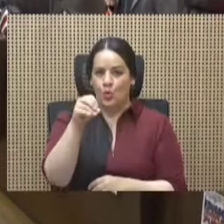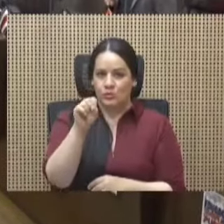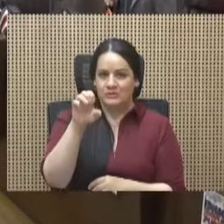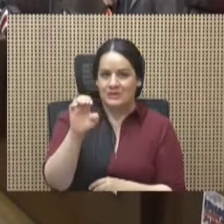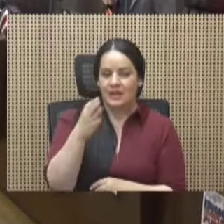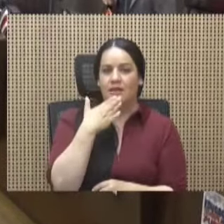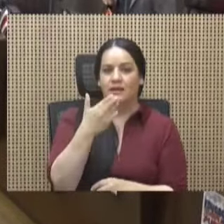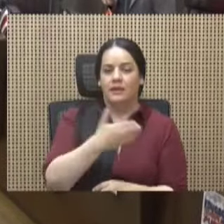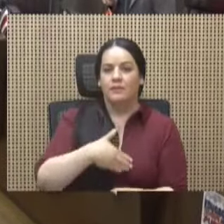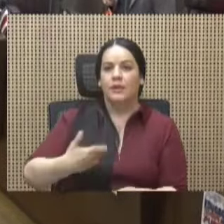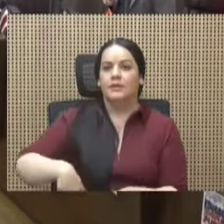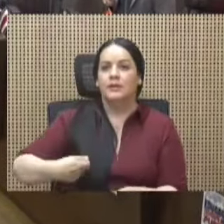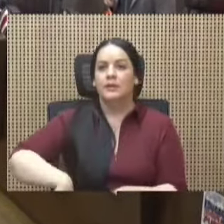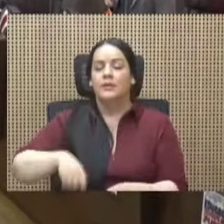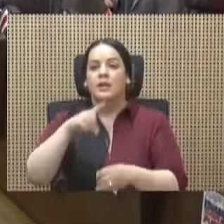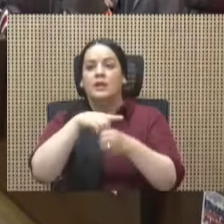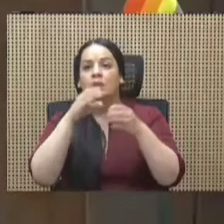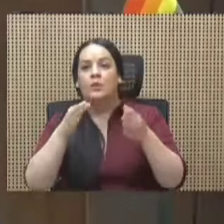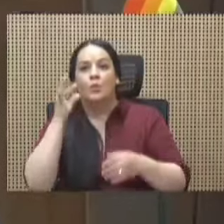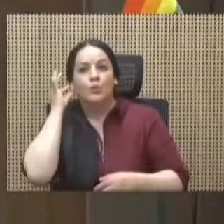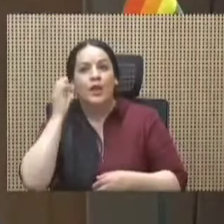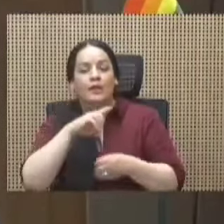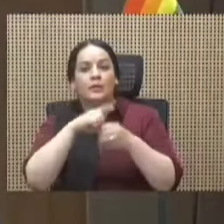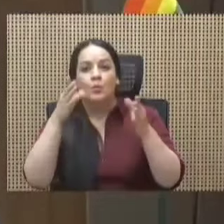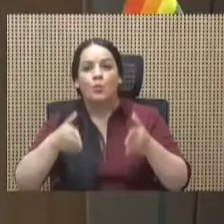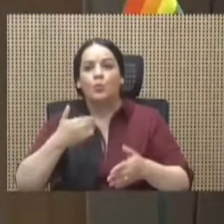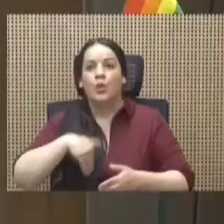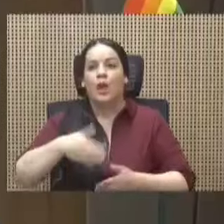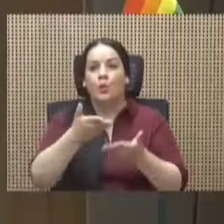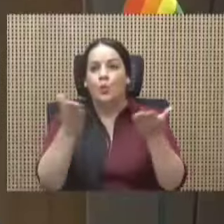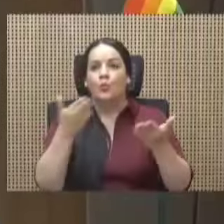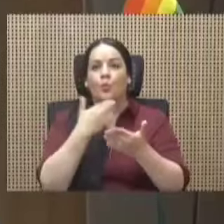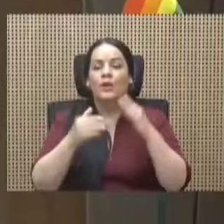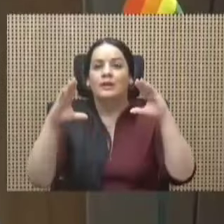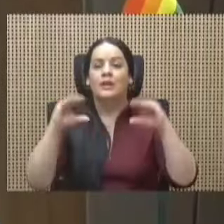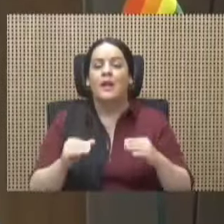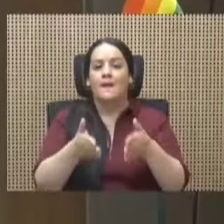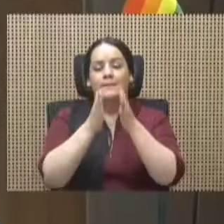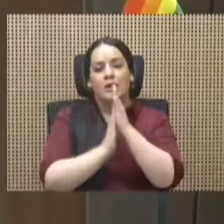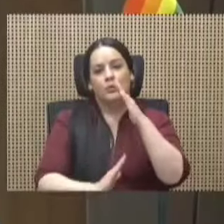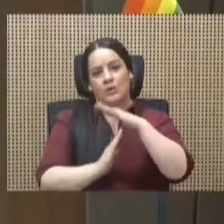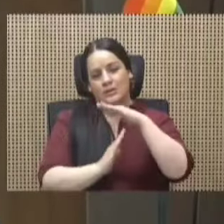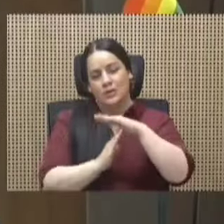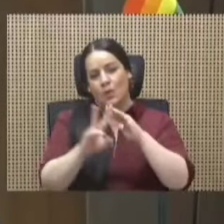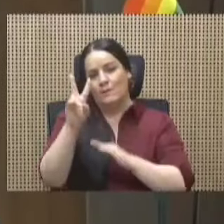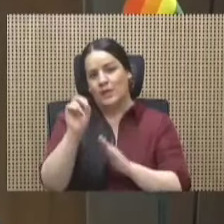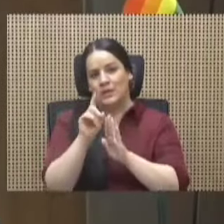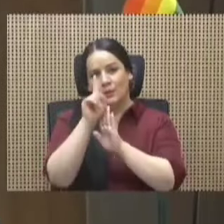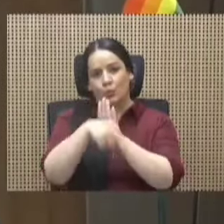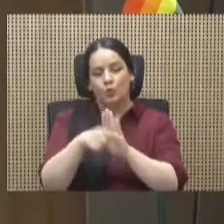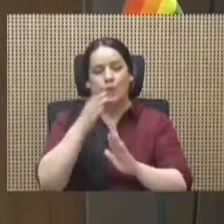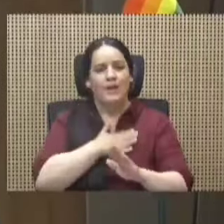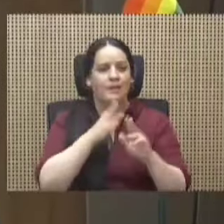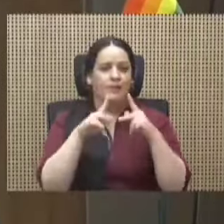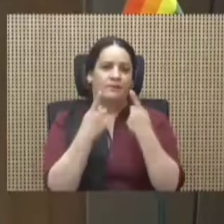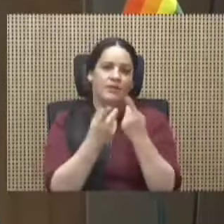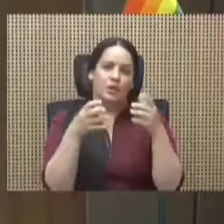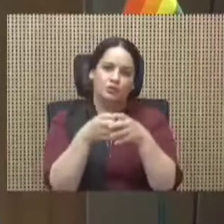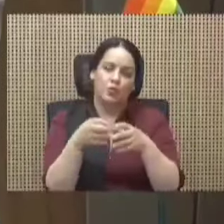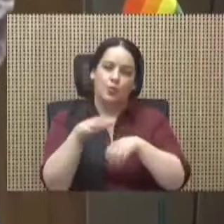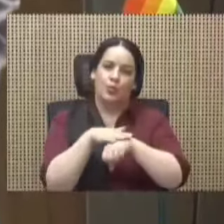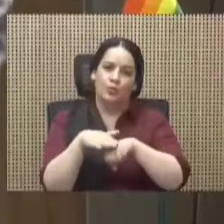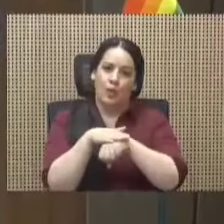Gracias, presidenta, diputadas y diputados, muy buenas tardes. Es para pedir un receso hasta 20 minutos para mi fracción, por favor.